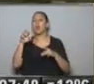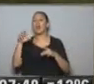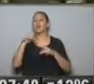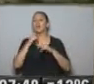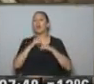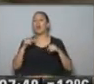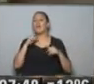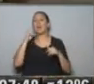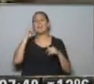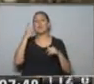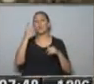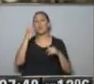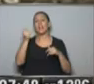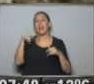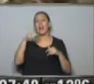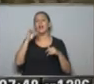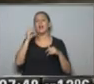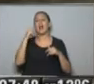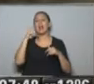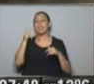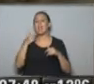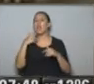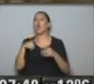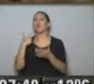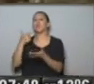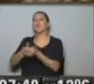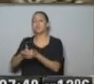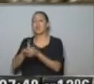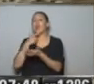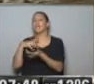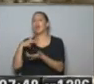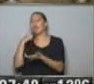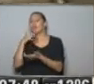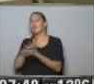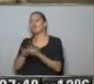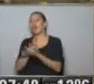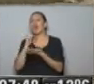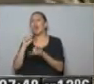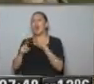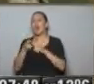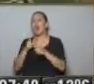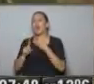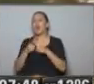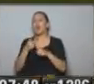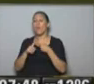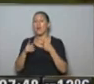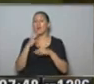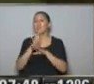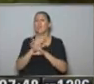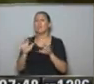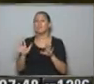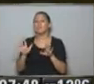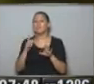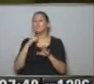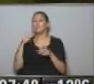por esta vez al subsidio de la nación aunque no se llegó a una resolución hasta el momento el acuerdo con este punto está casi sellado fue una